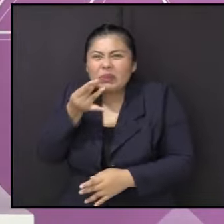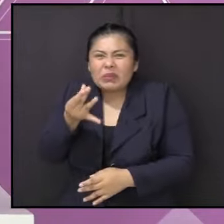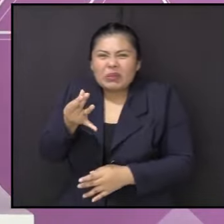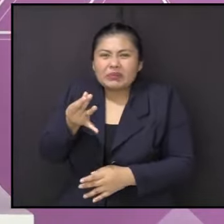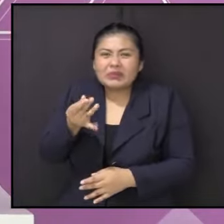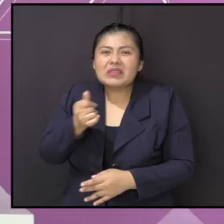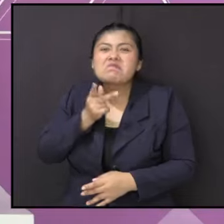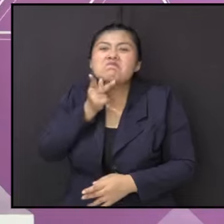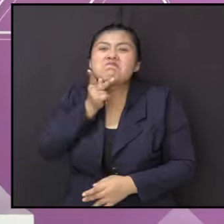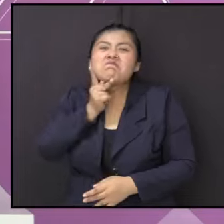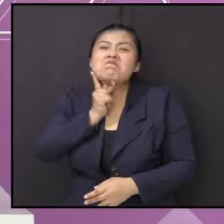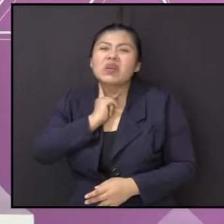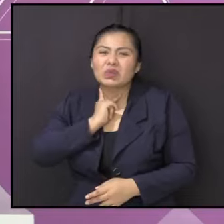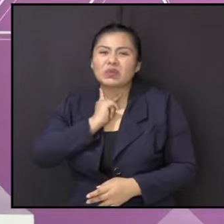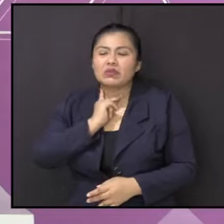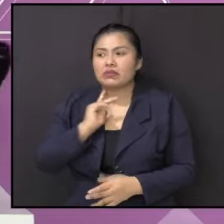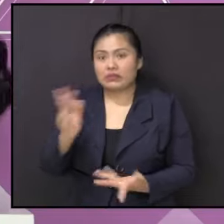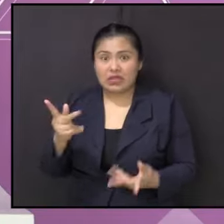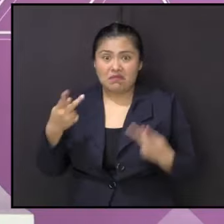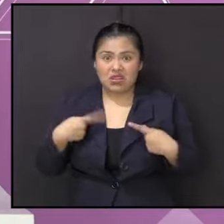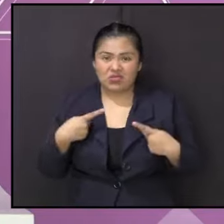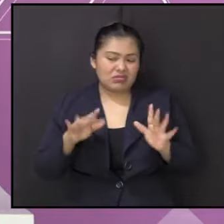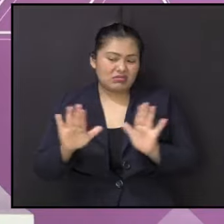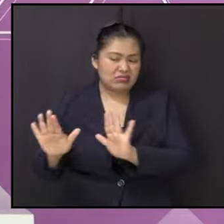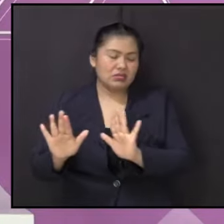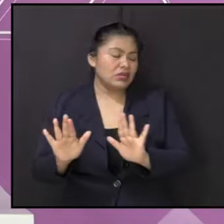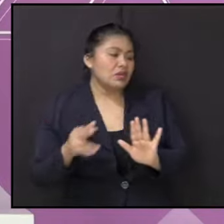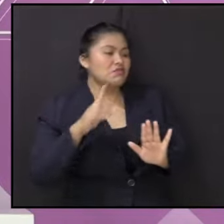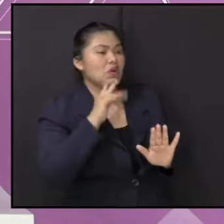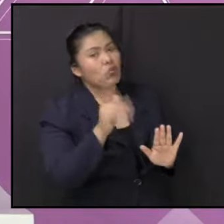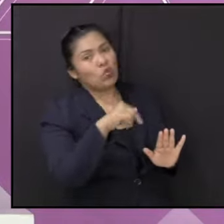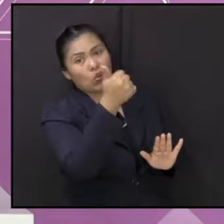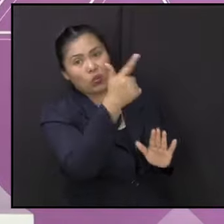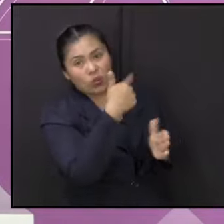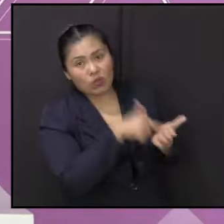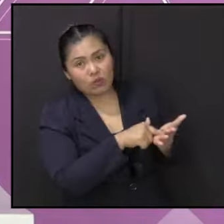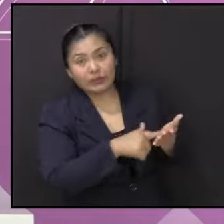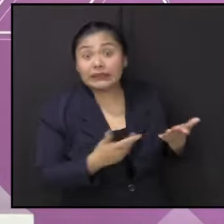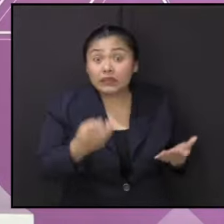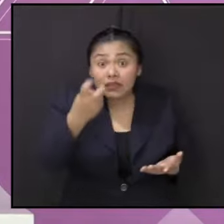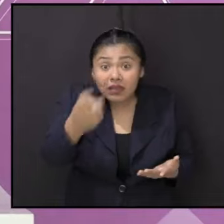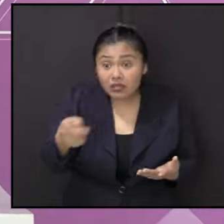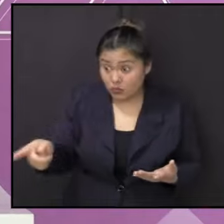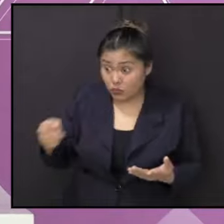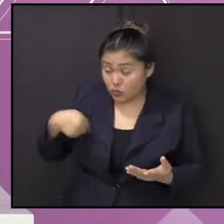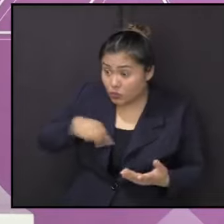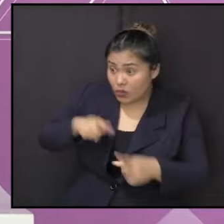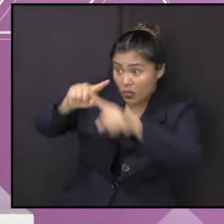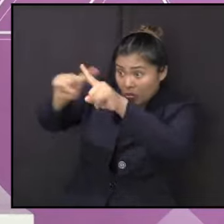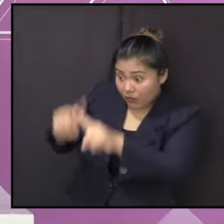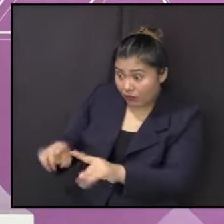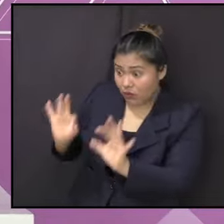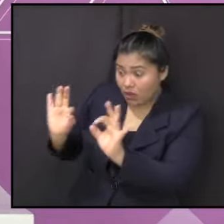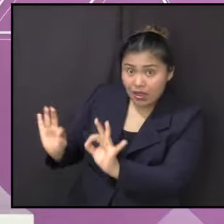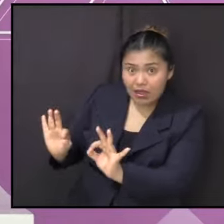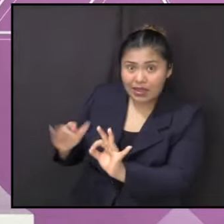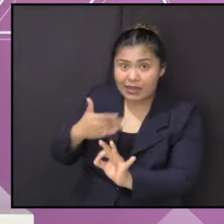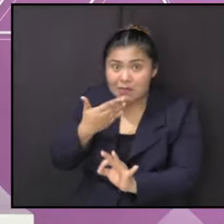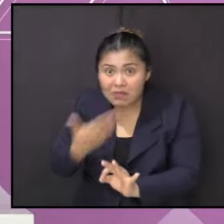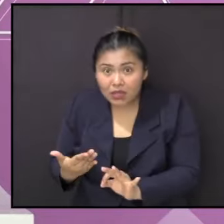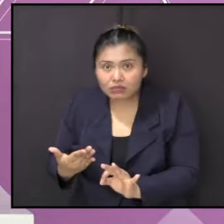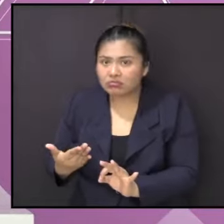totalmente lamentable que tengamos bastante biodiversidad rica y que desafortunadamente por otro lado la